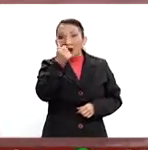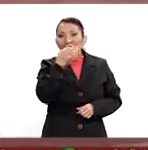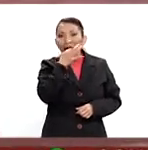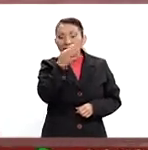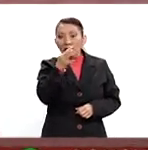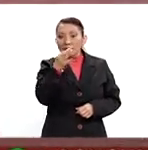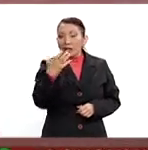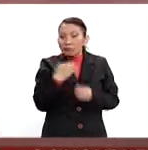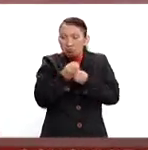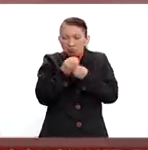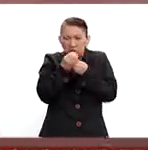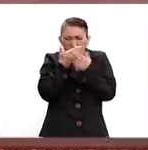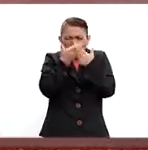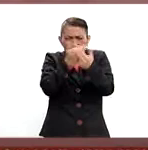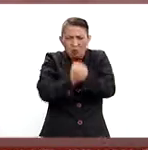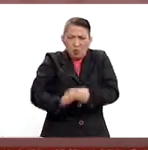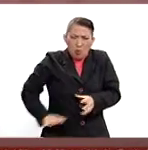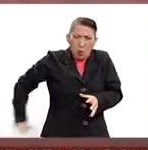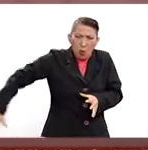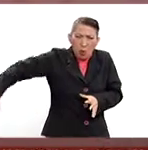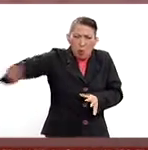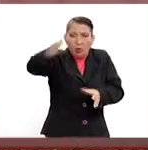esta tienen tal nivel de